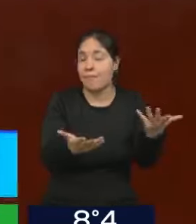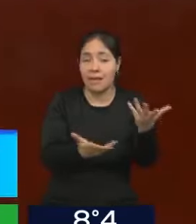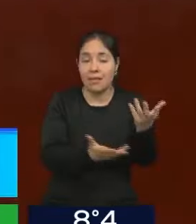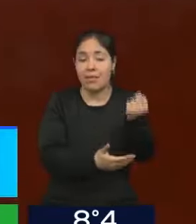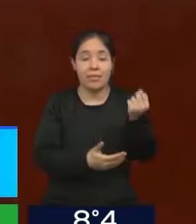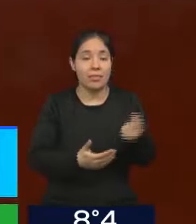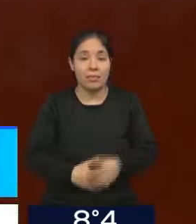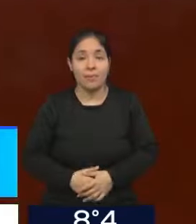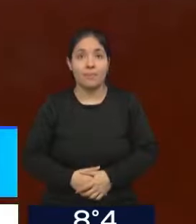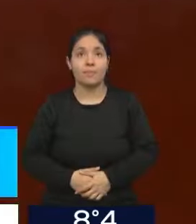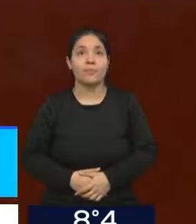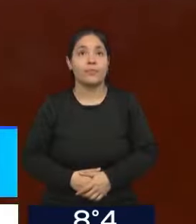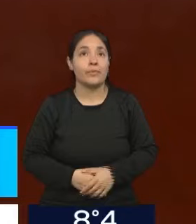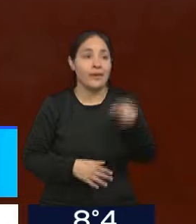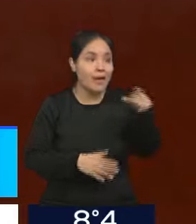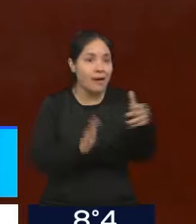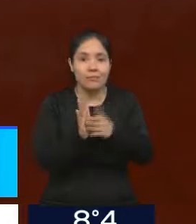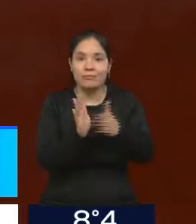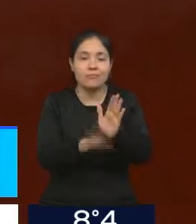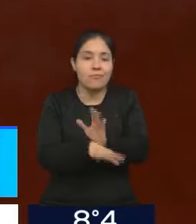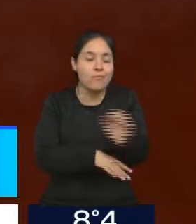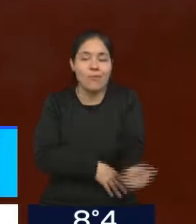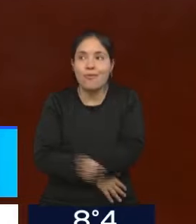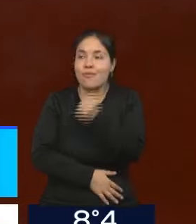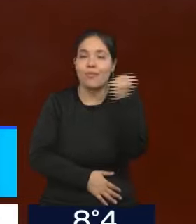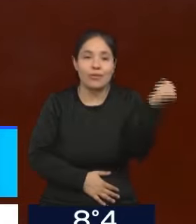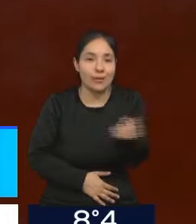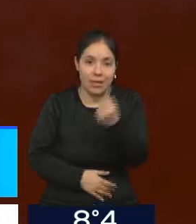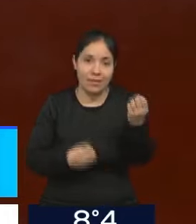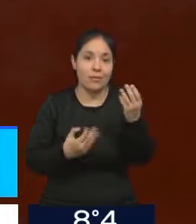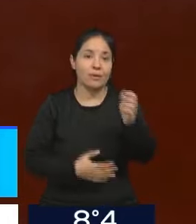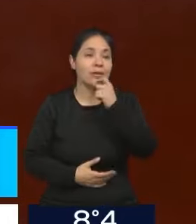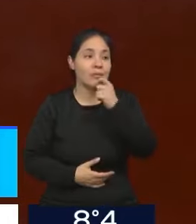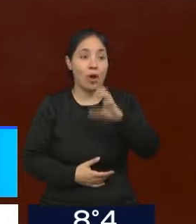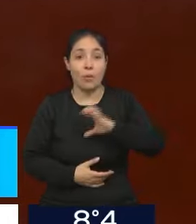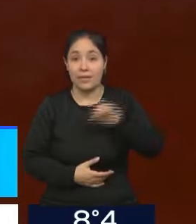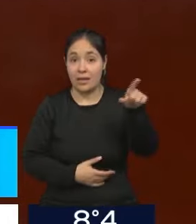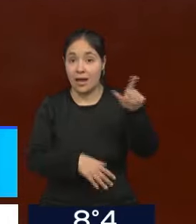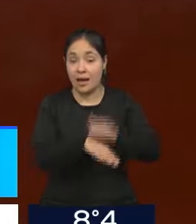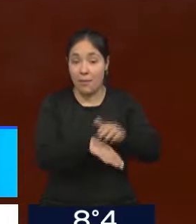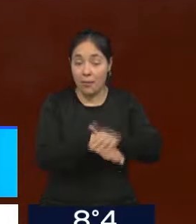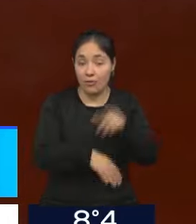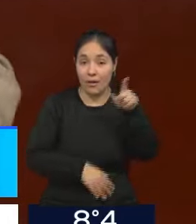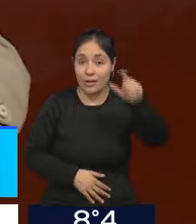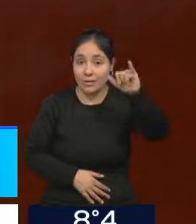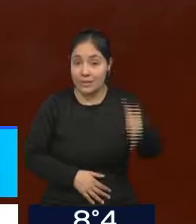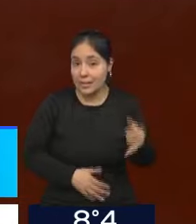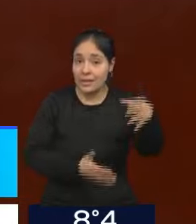tomar. Esa prueba para nosotros era trascendental, porque si salió de una comisaría o de por lo